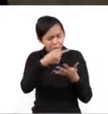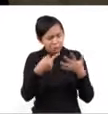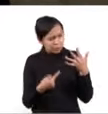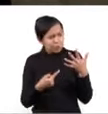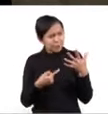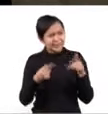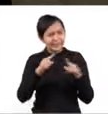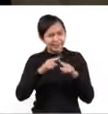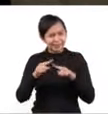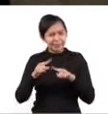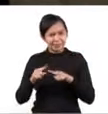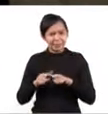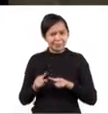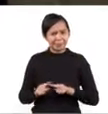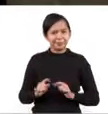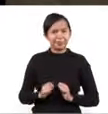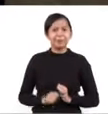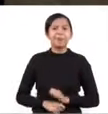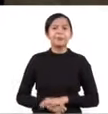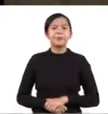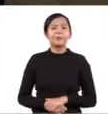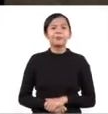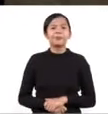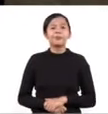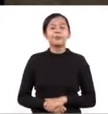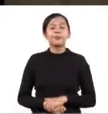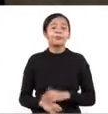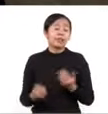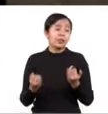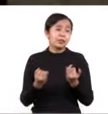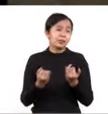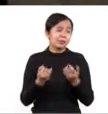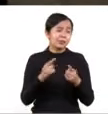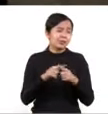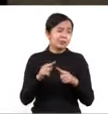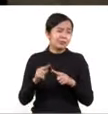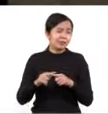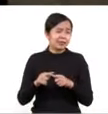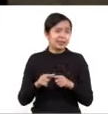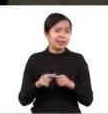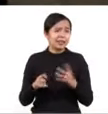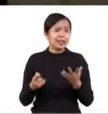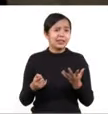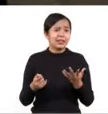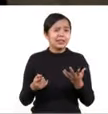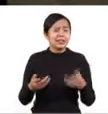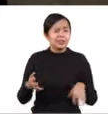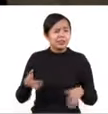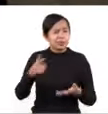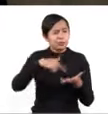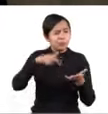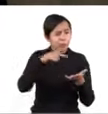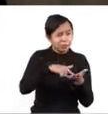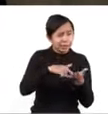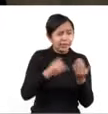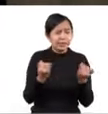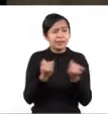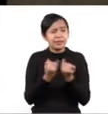de Engels, de Rosa Luxemburgo y de muchos otros pensadores y actores de la vida